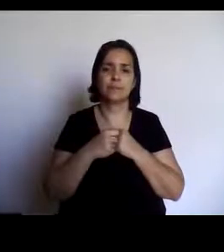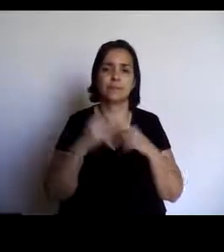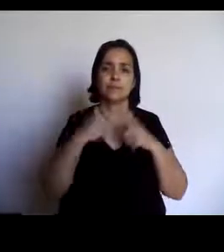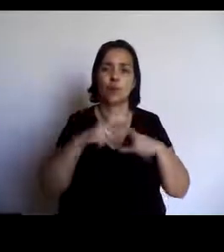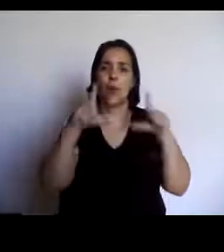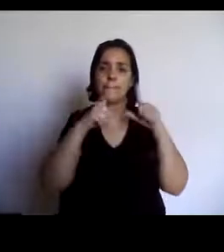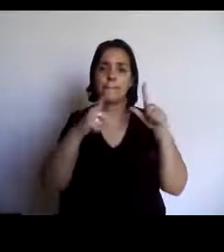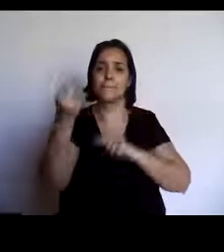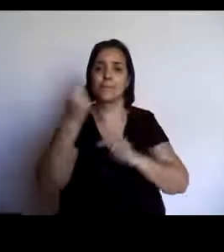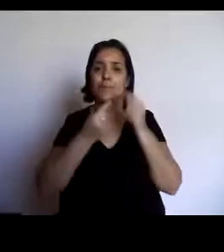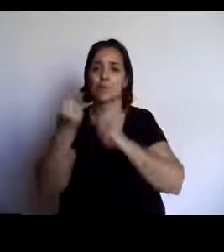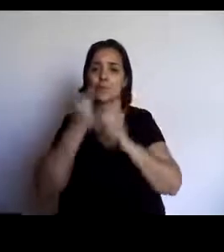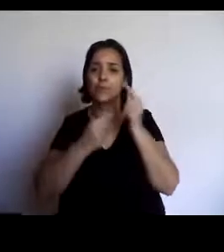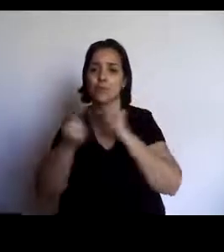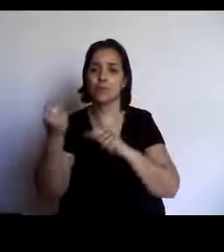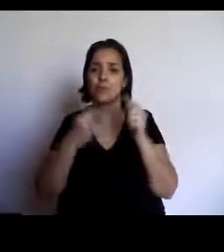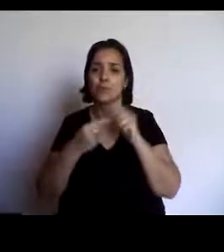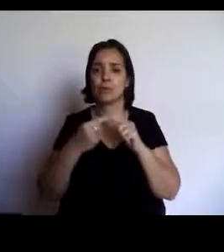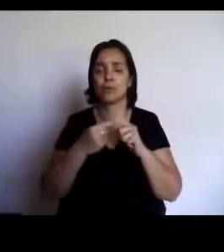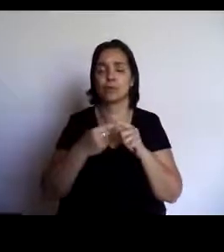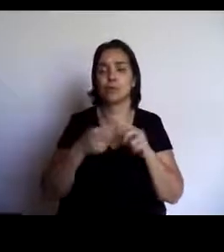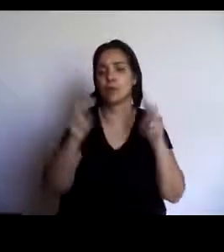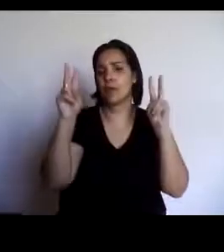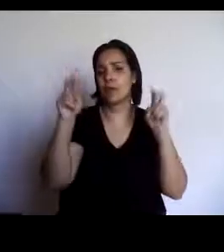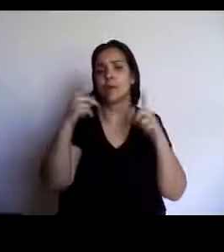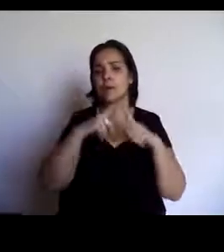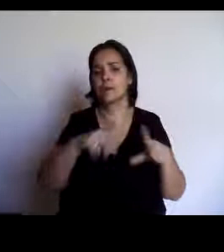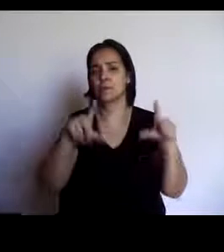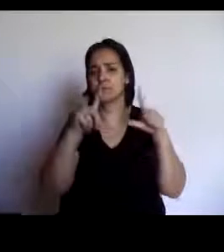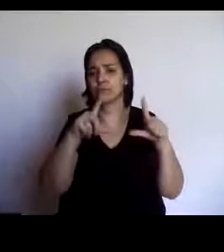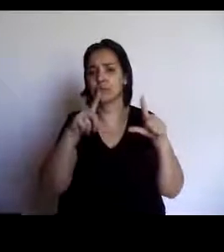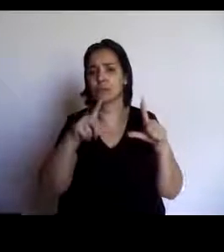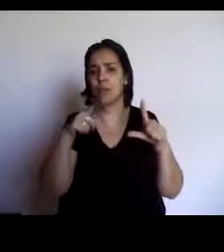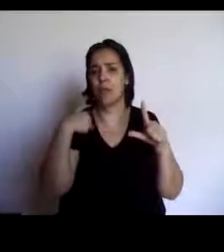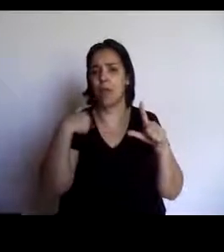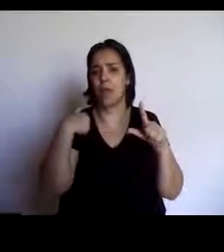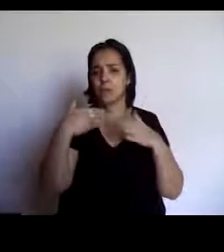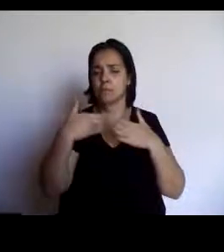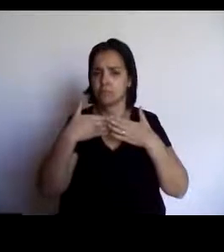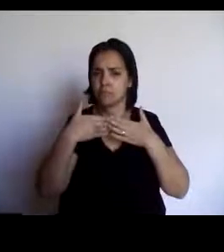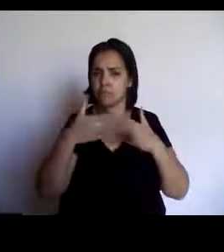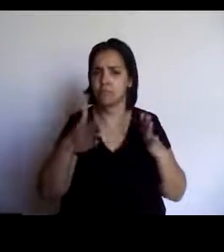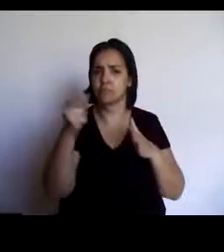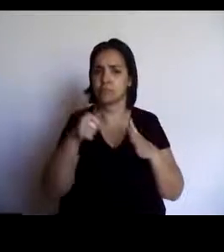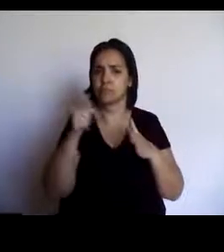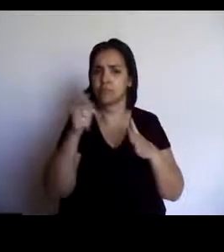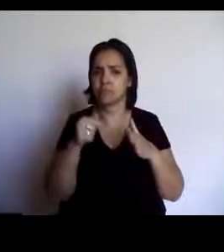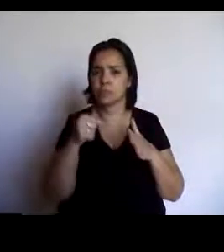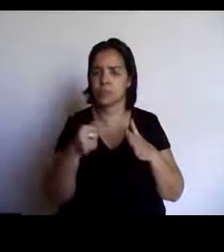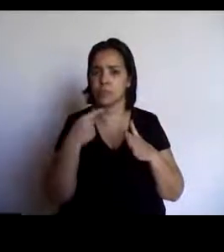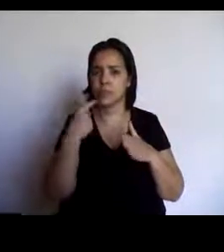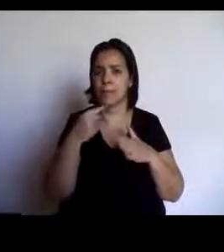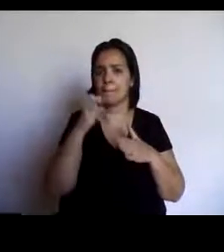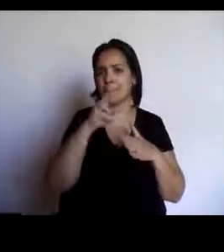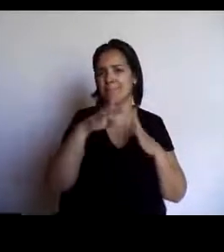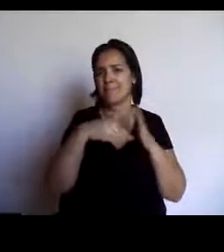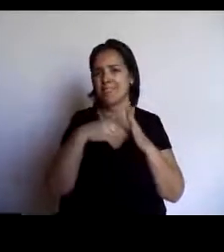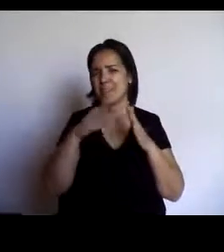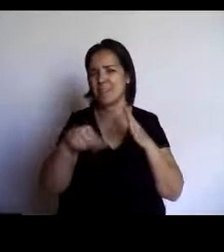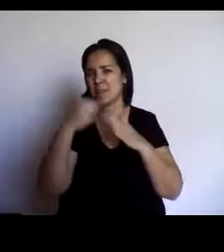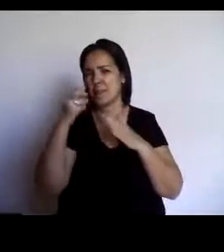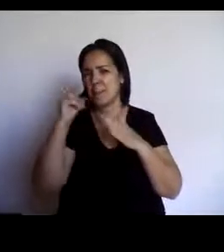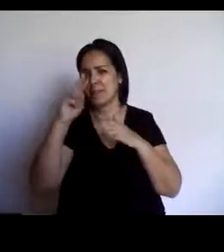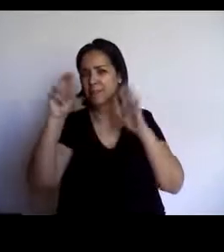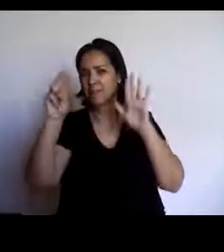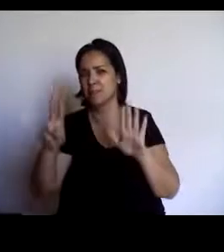financiero plurianual, el nuevo marco que, como sabéis, estamos a las puertas, ese nuevo marco 21-27 en el que esperamos tener